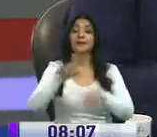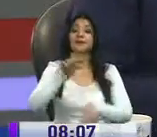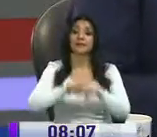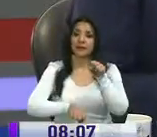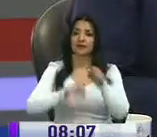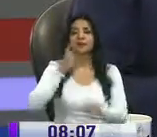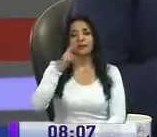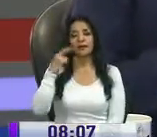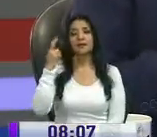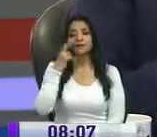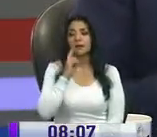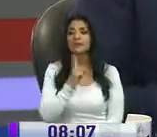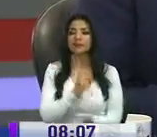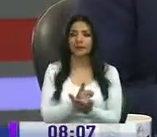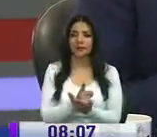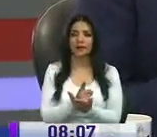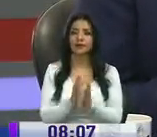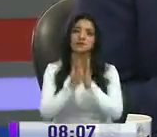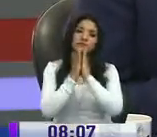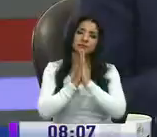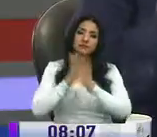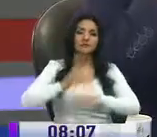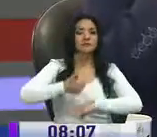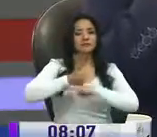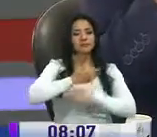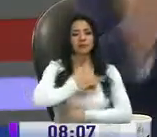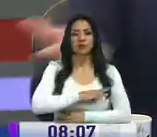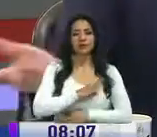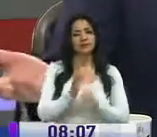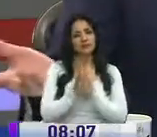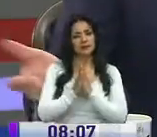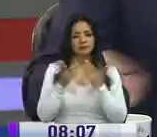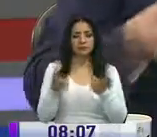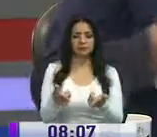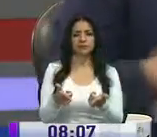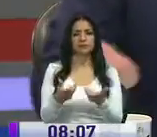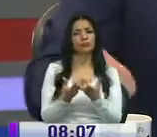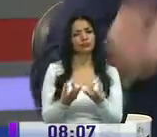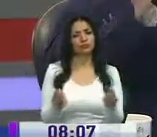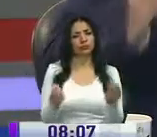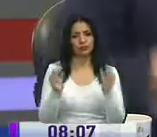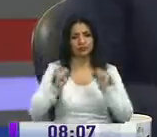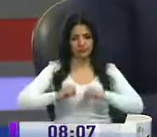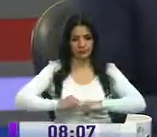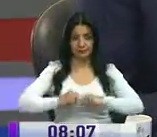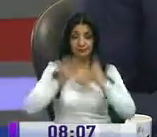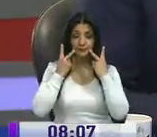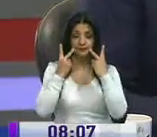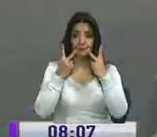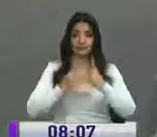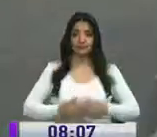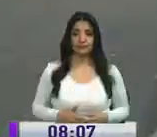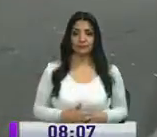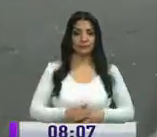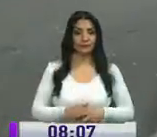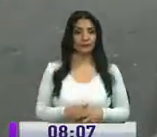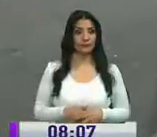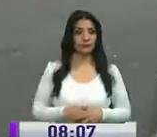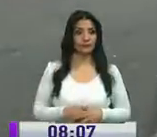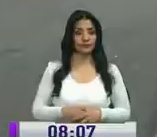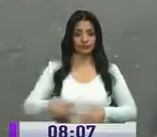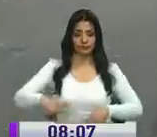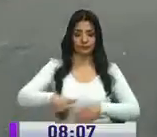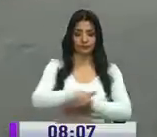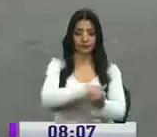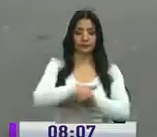lógico, lo hemos hablado. Así que entidades del municipio, ponga ojo a esto y demos solución. Veamos. En la intersección de